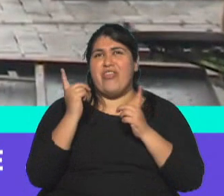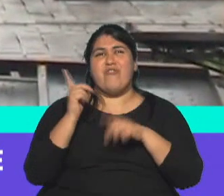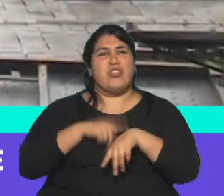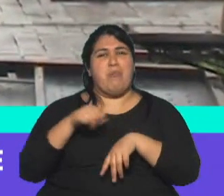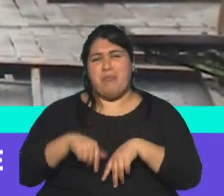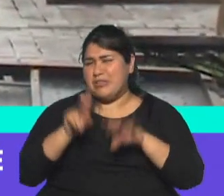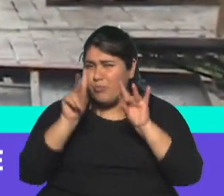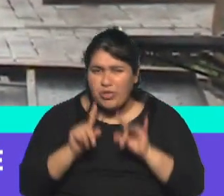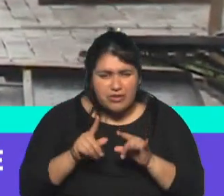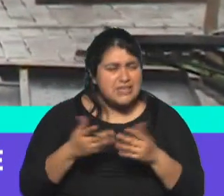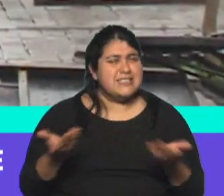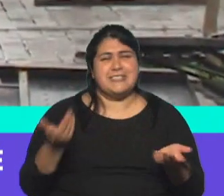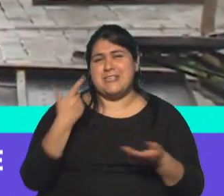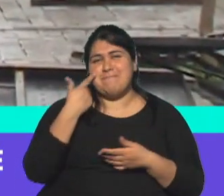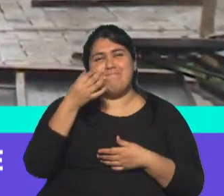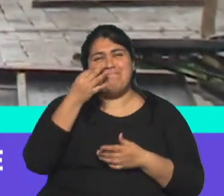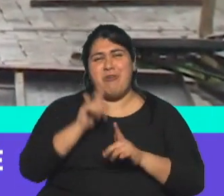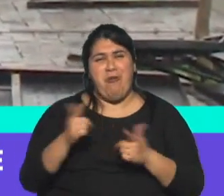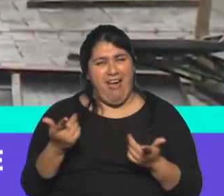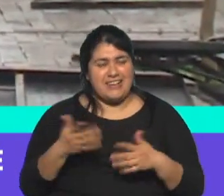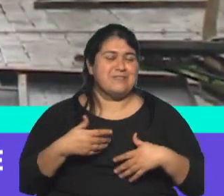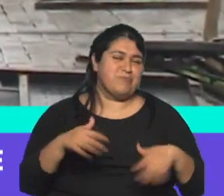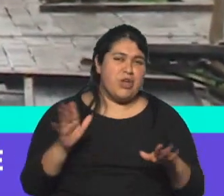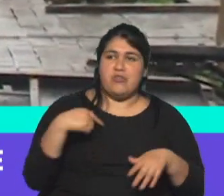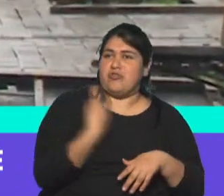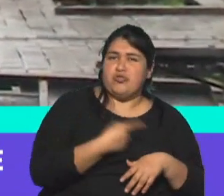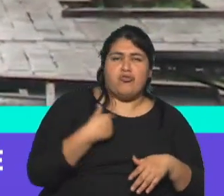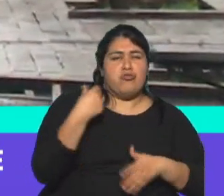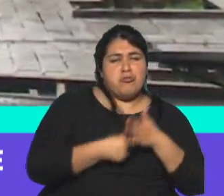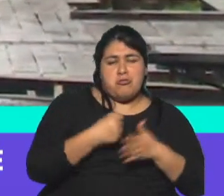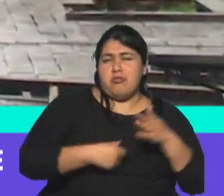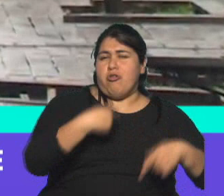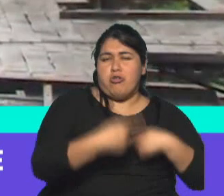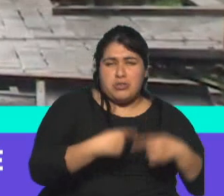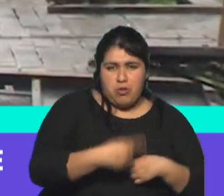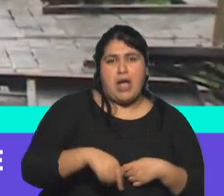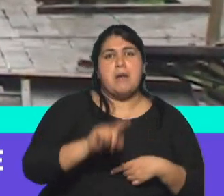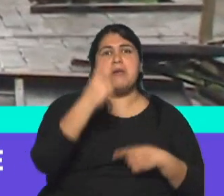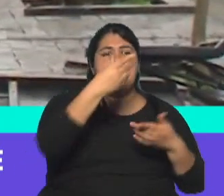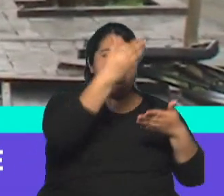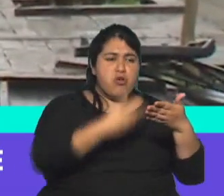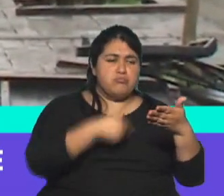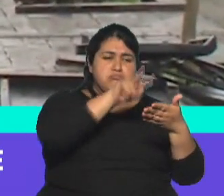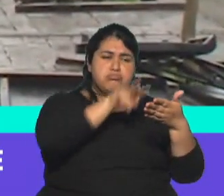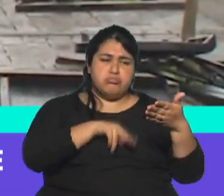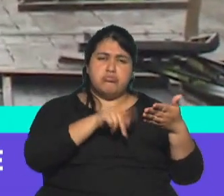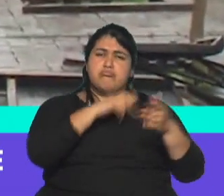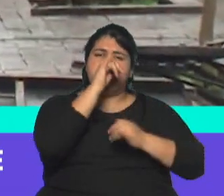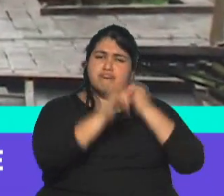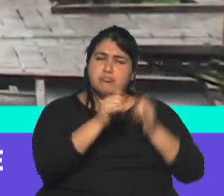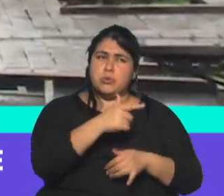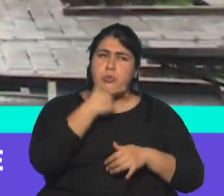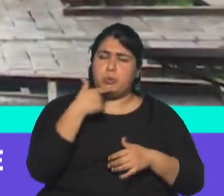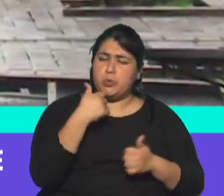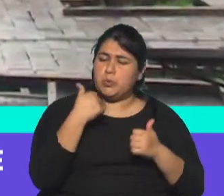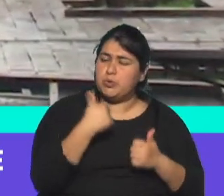la expectativa de que sea como el debate de la primera lectura, ¿no? Que fue muy lindo, con unos discursos muy encendidos. Así que